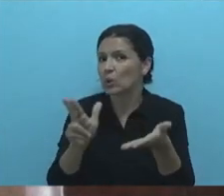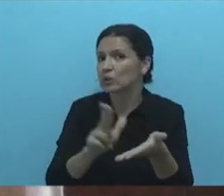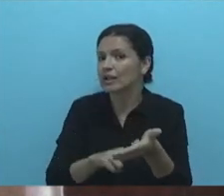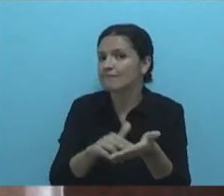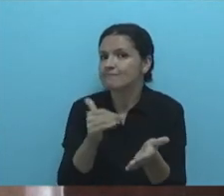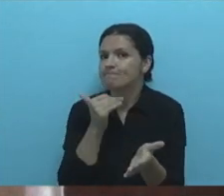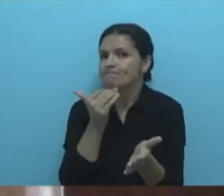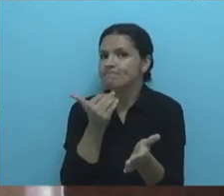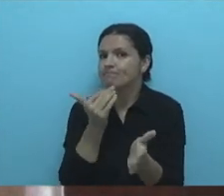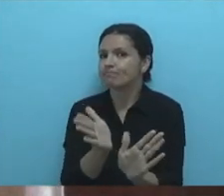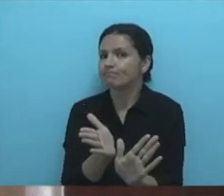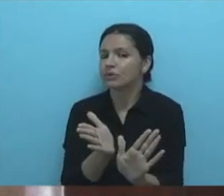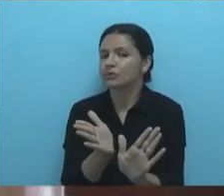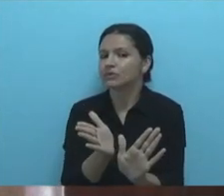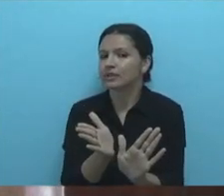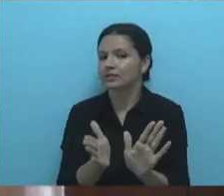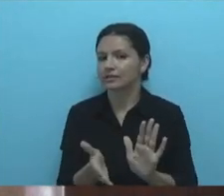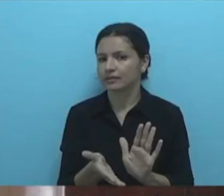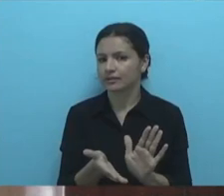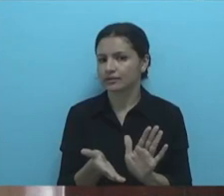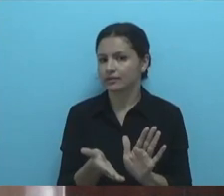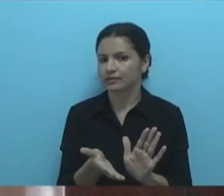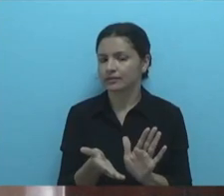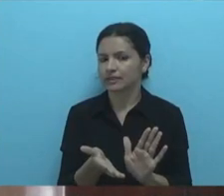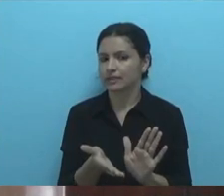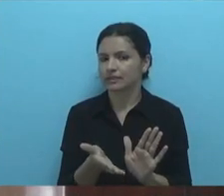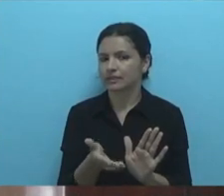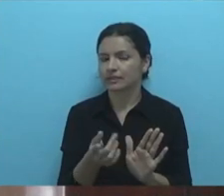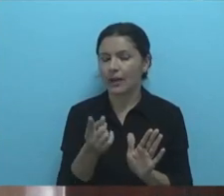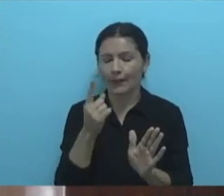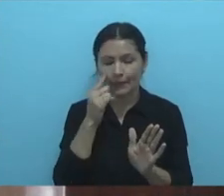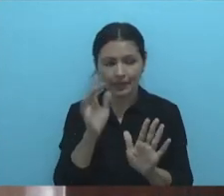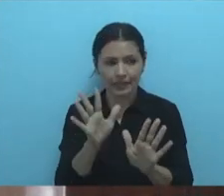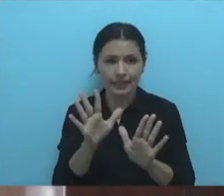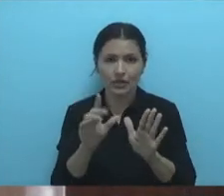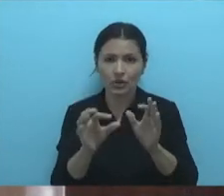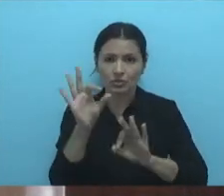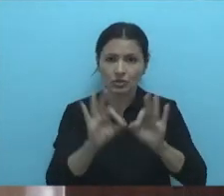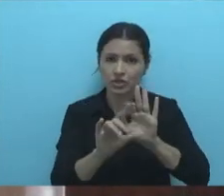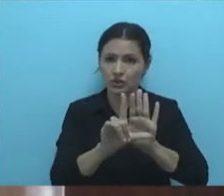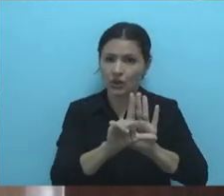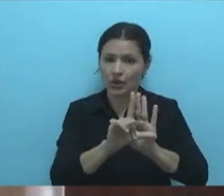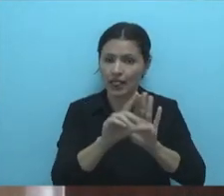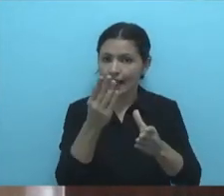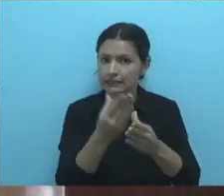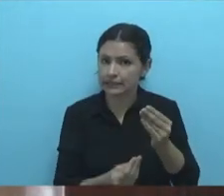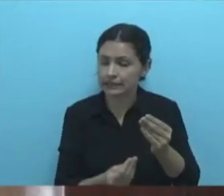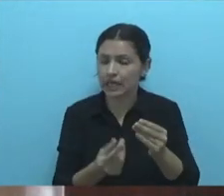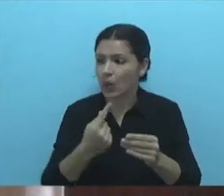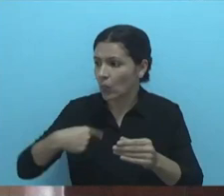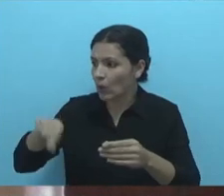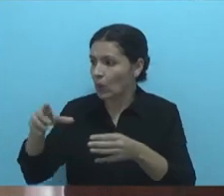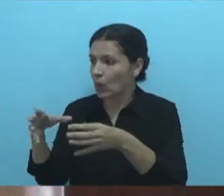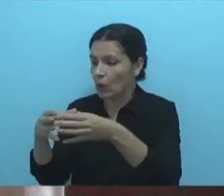esa fecha por lo tanto me parece que estamos también poniendo en riesgo una ley importante para el sector cooperativo que acompañamos desde todos los bloques